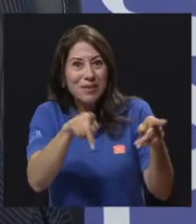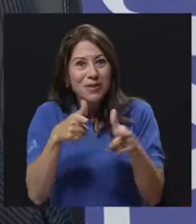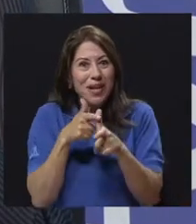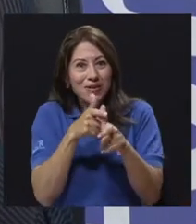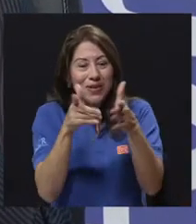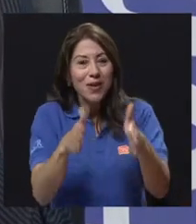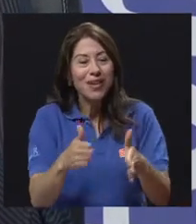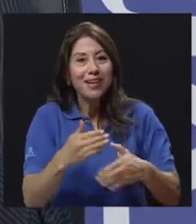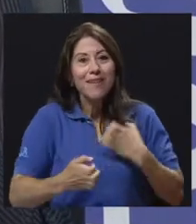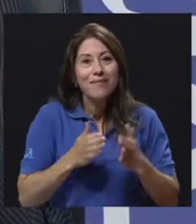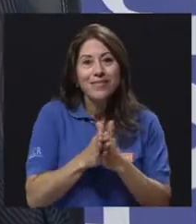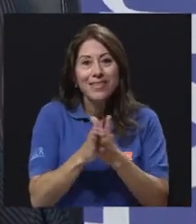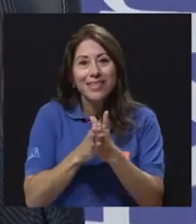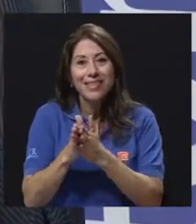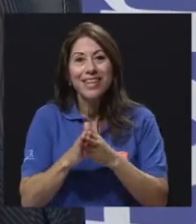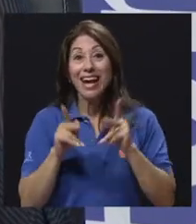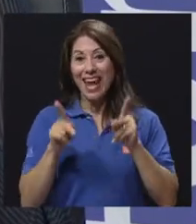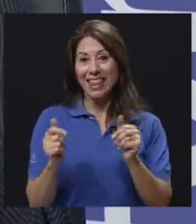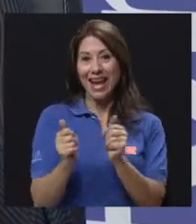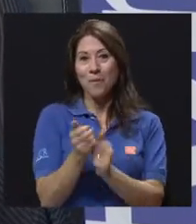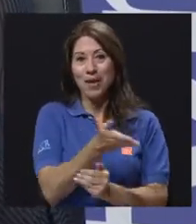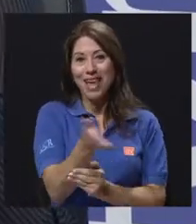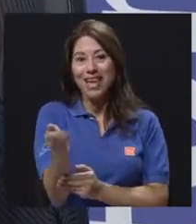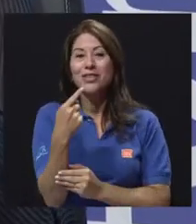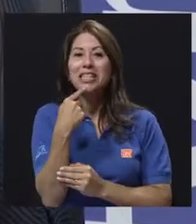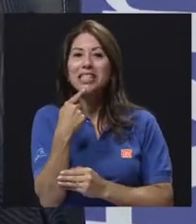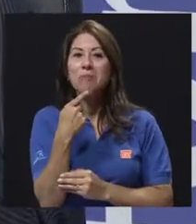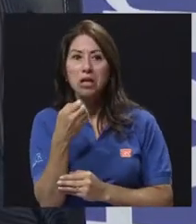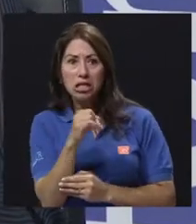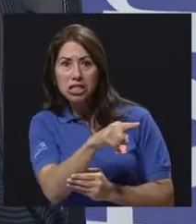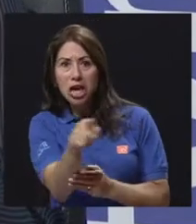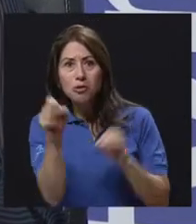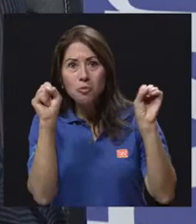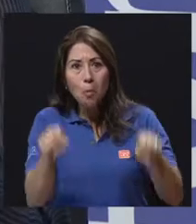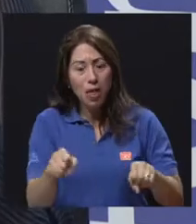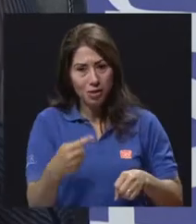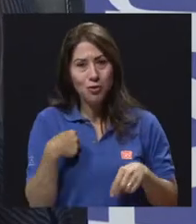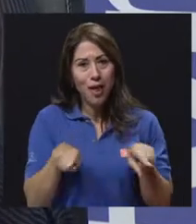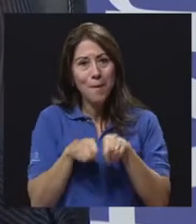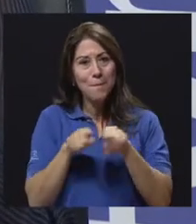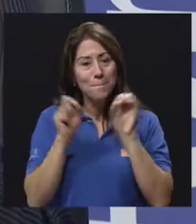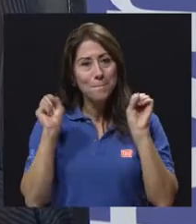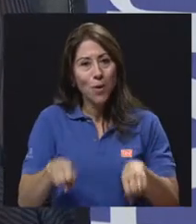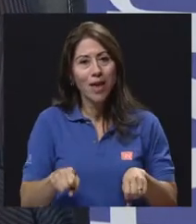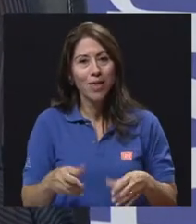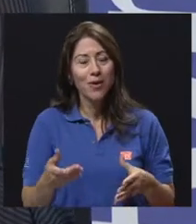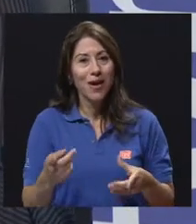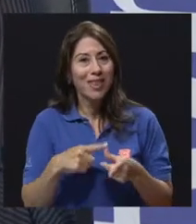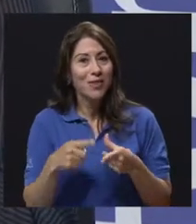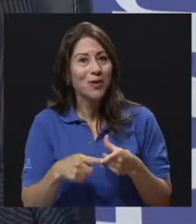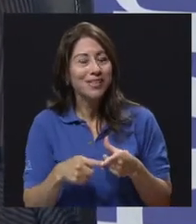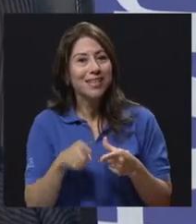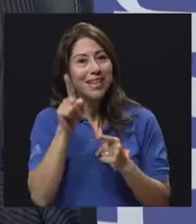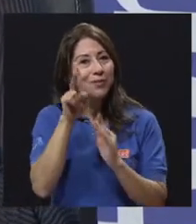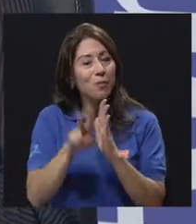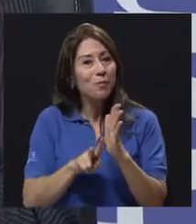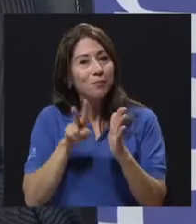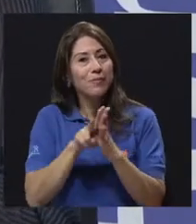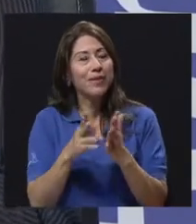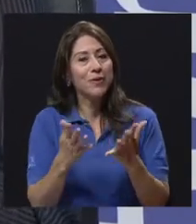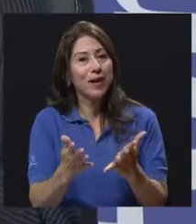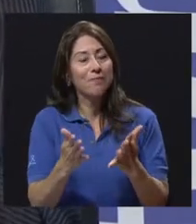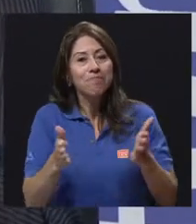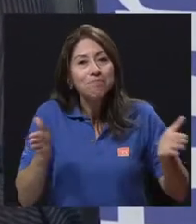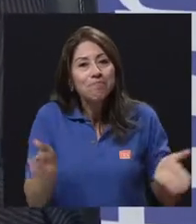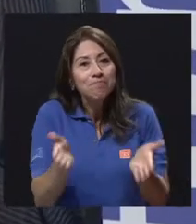los acompañaba, el comentario generalísimo era que si ellos pudieron, yo también puedo. Y entonces es un audiovisual que